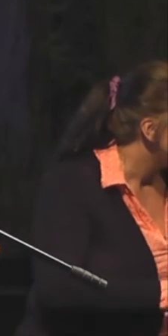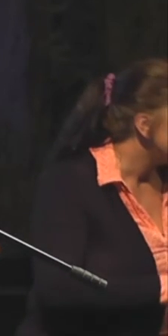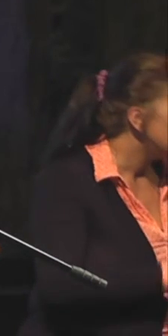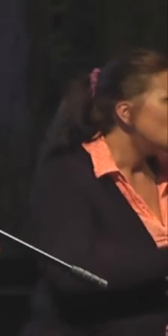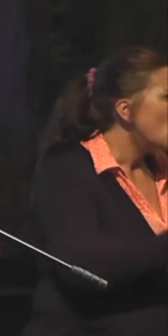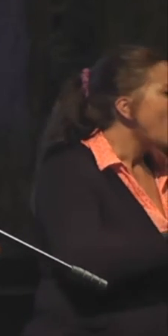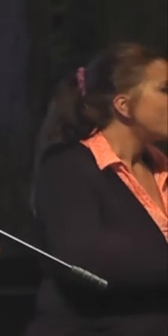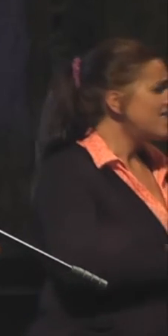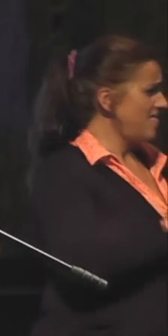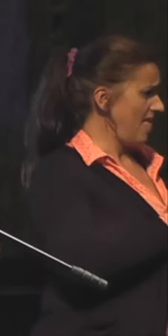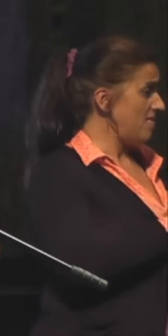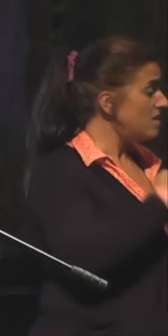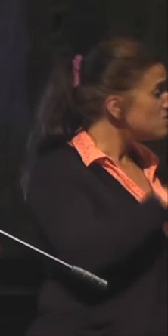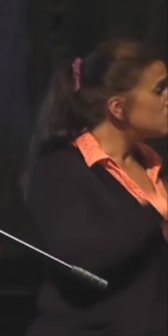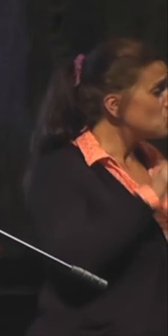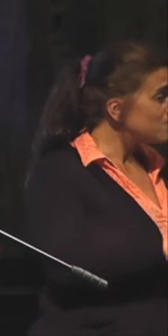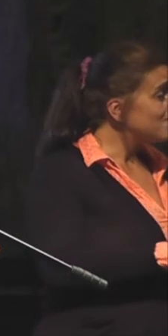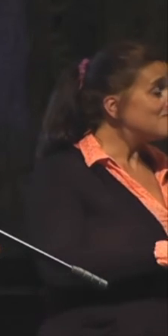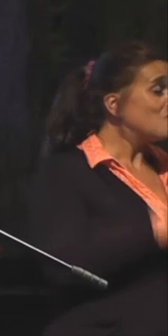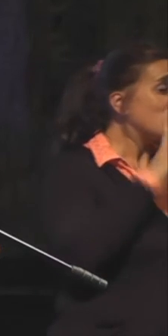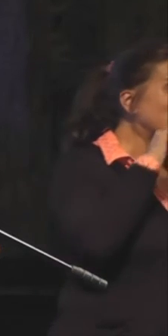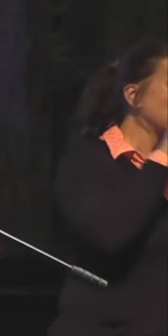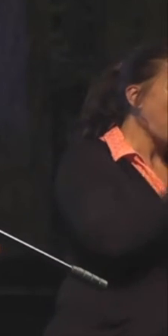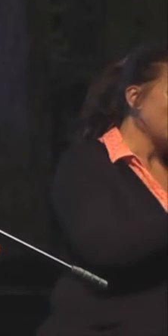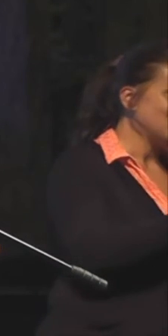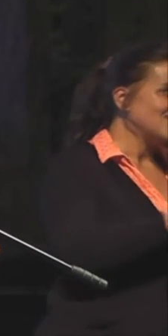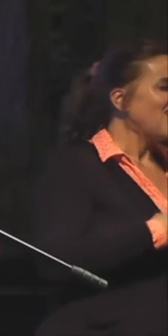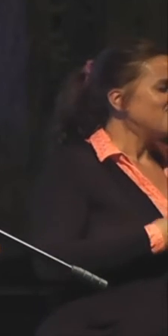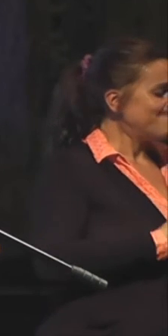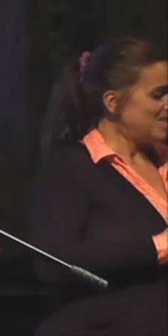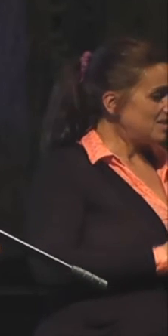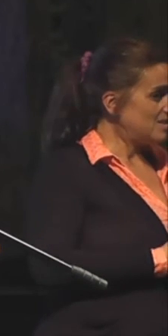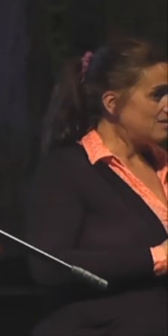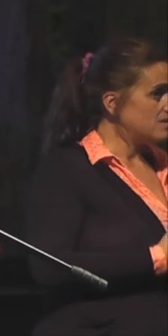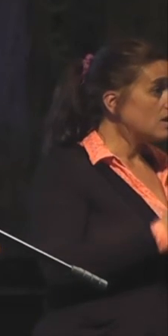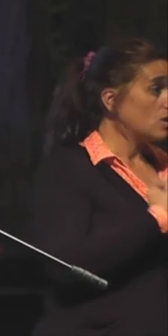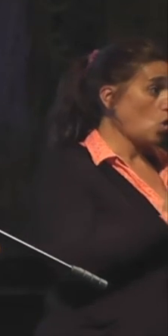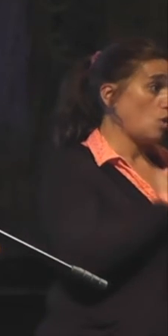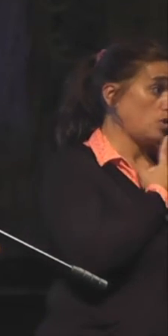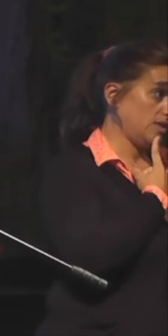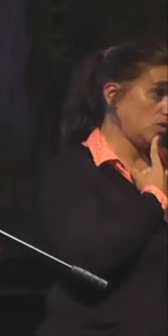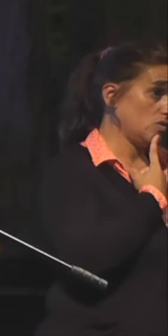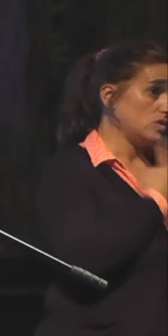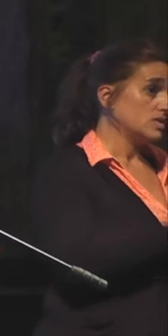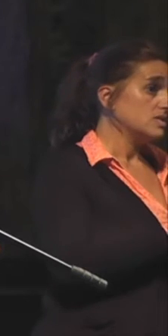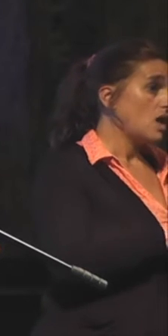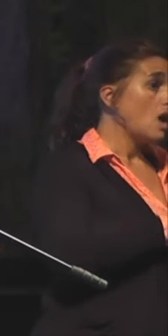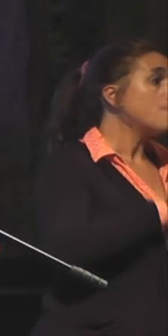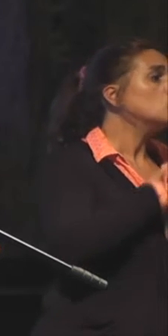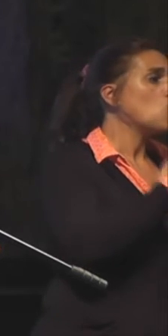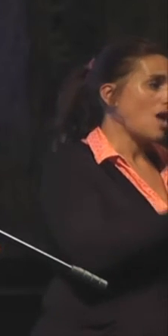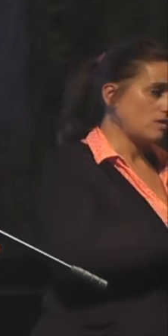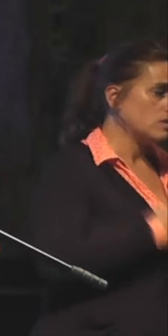yo creo que ahí está el sentir qué al político debe emocionar empujar